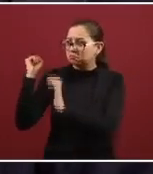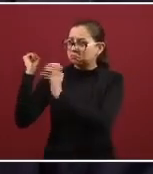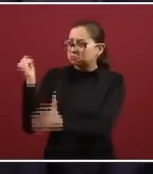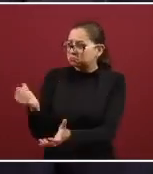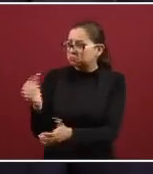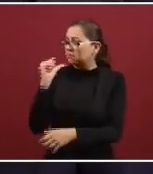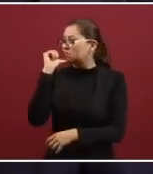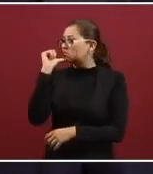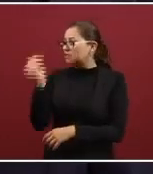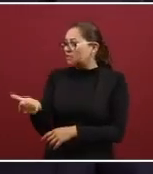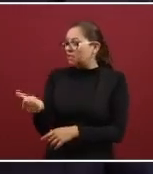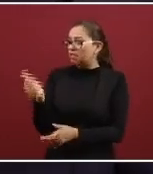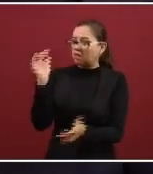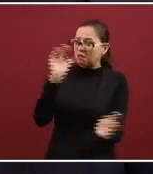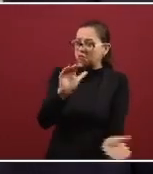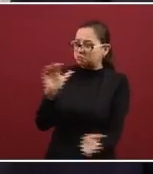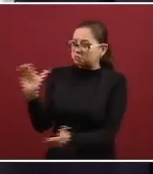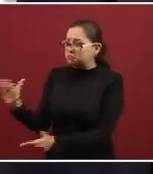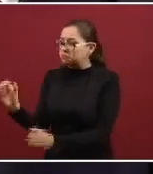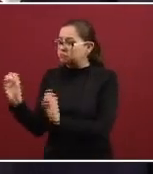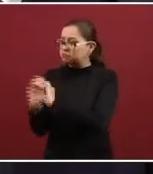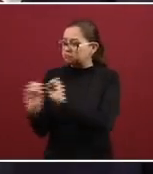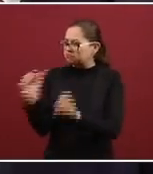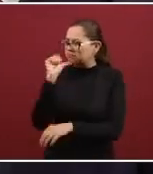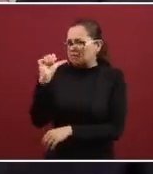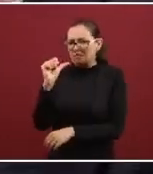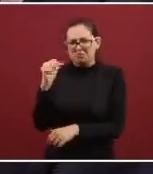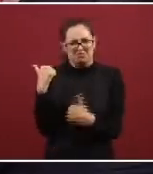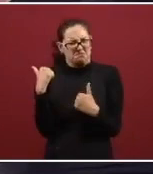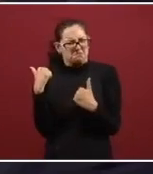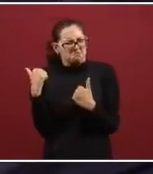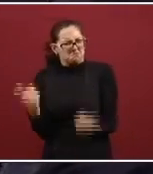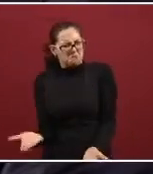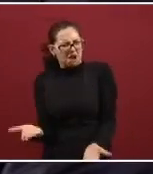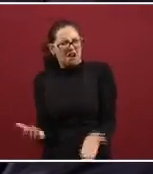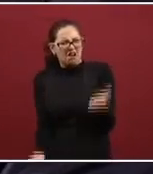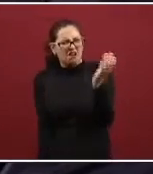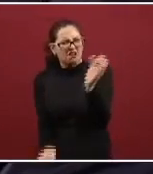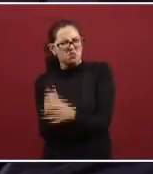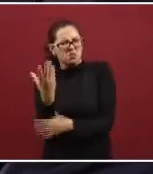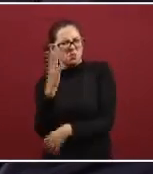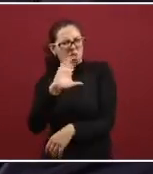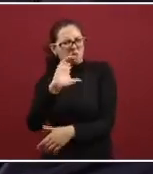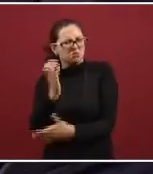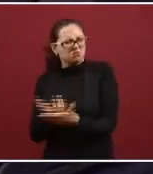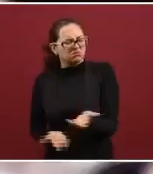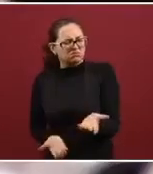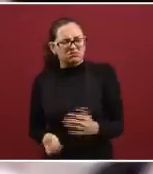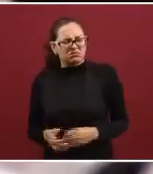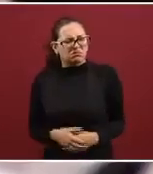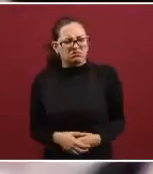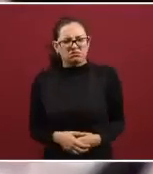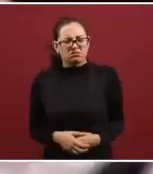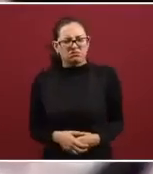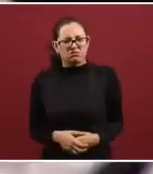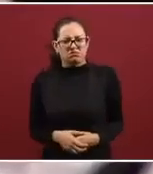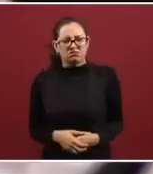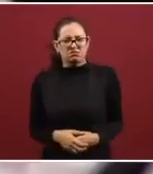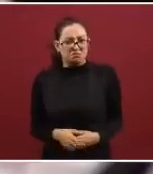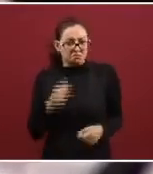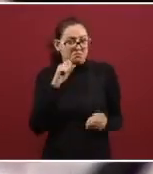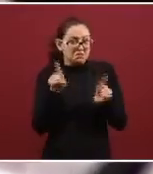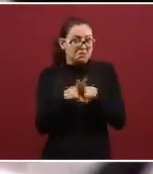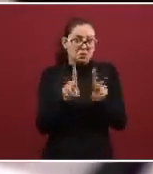entonces, ¿para qué nuevas concesiones? ¿Vamos a caer en lo que se hizo con la minería?